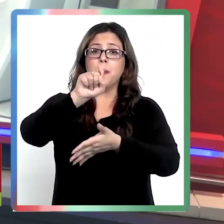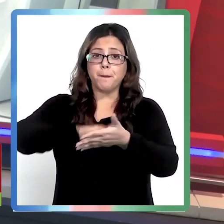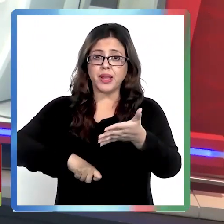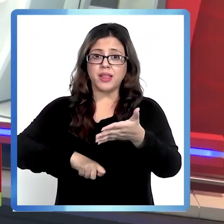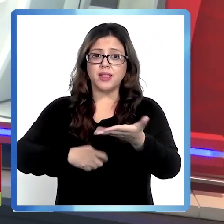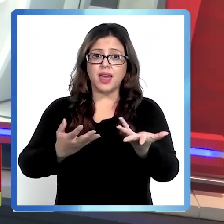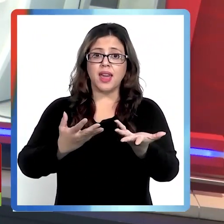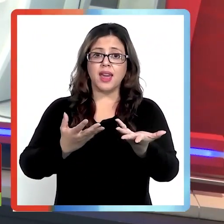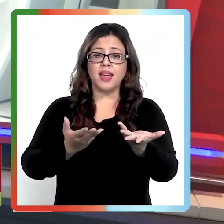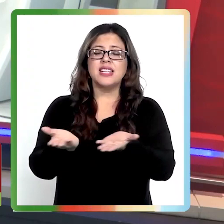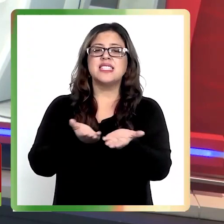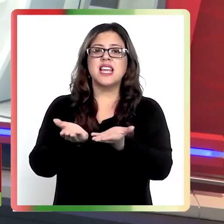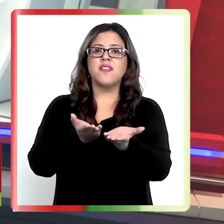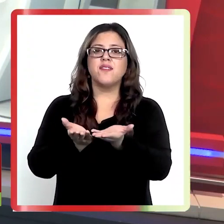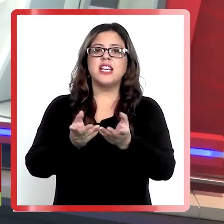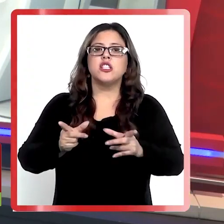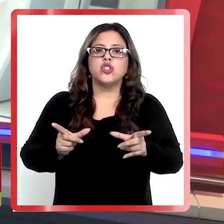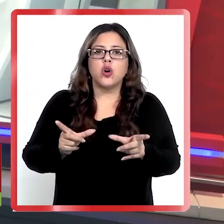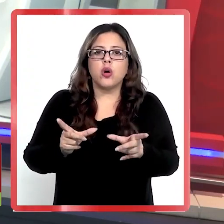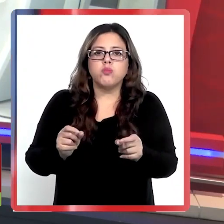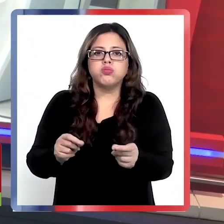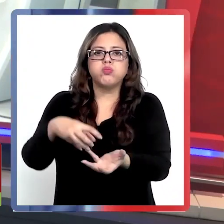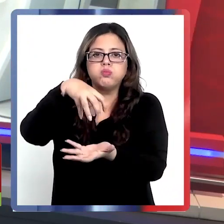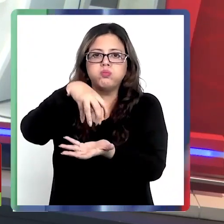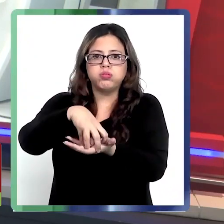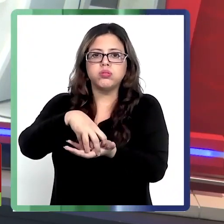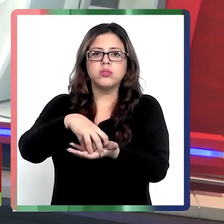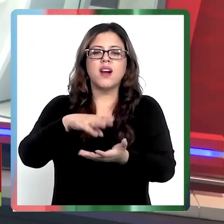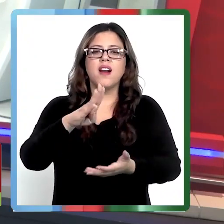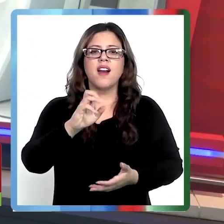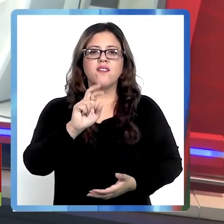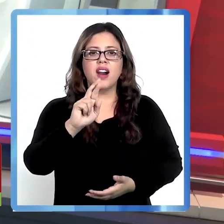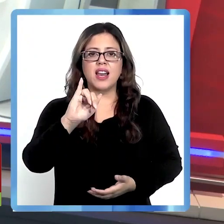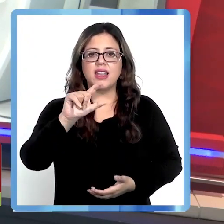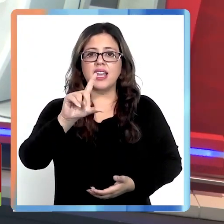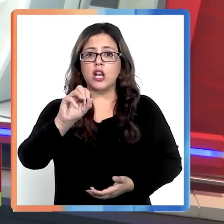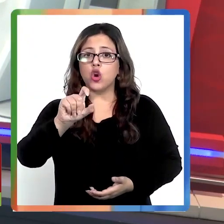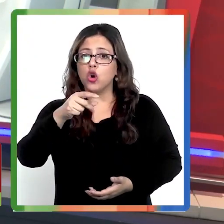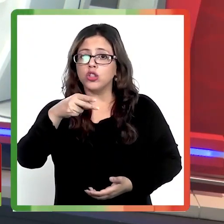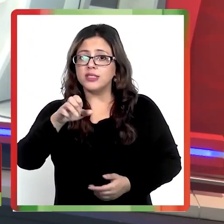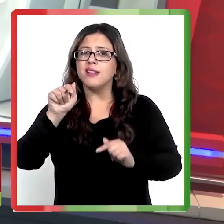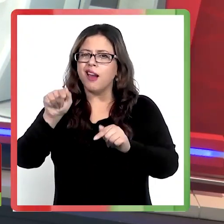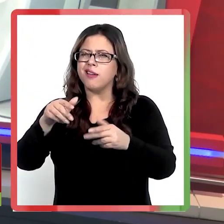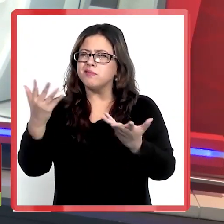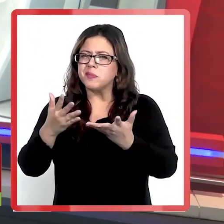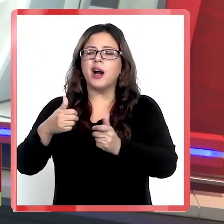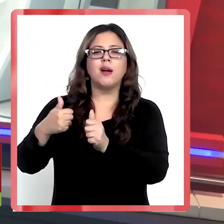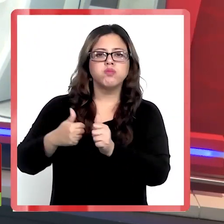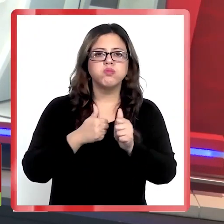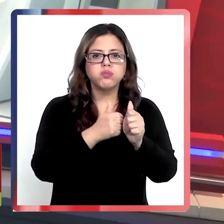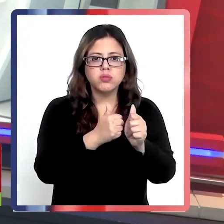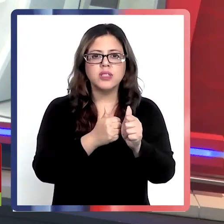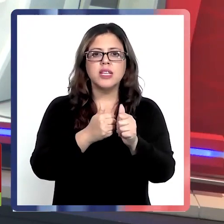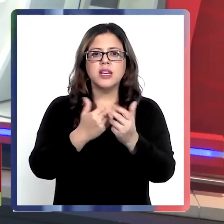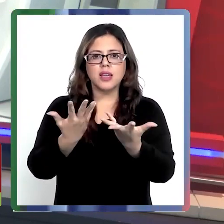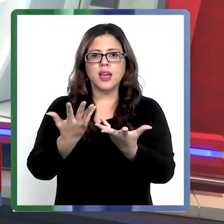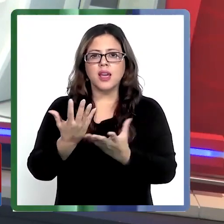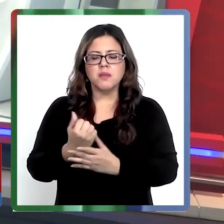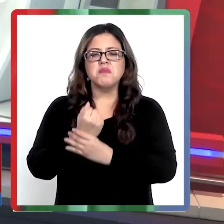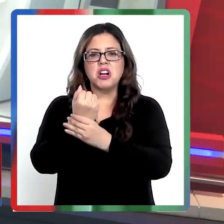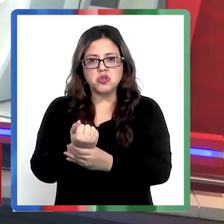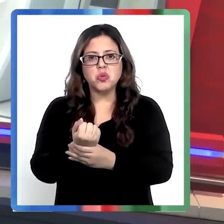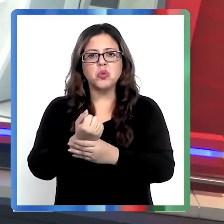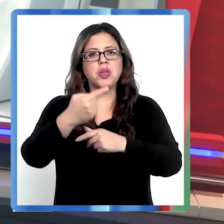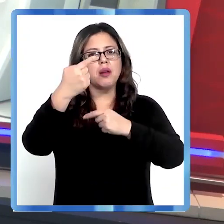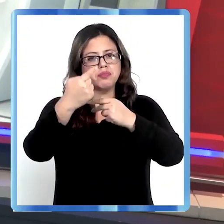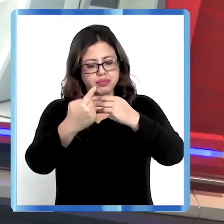de Bariloche. Esta alianza permitirá contar con asesoría, formación de profesionales y resolución de atenciones a pacientes